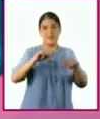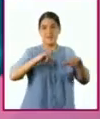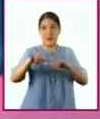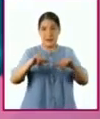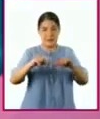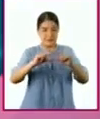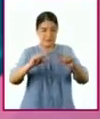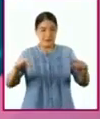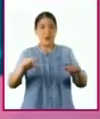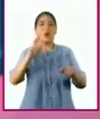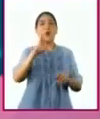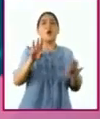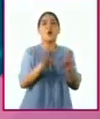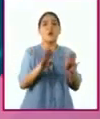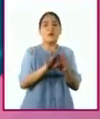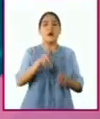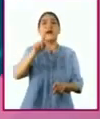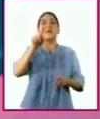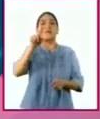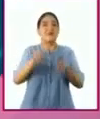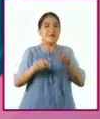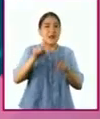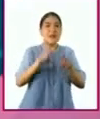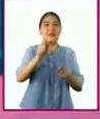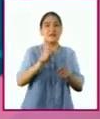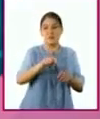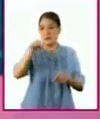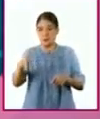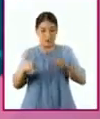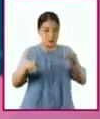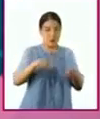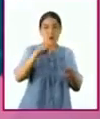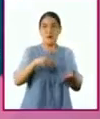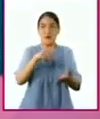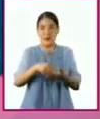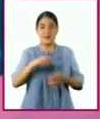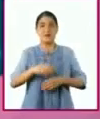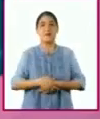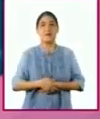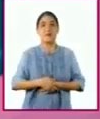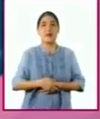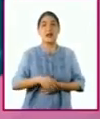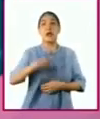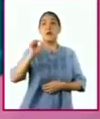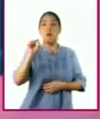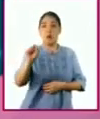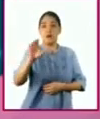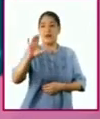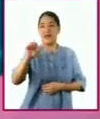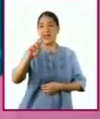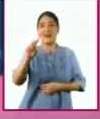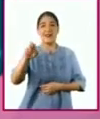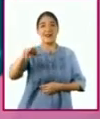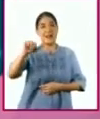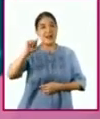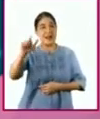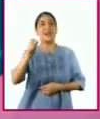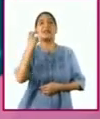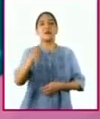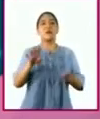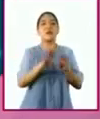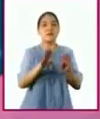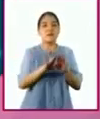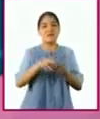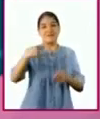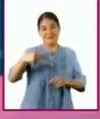lo que permite calcular en él la distancia entre dos puntos. Los puntos cardinales se señalan mediante la